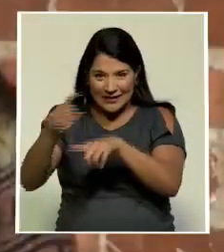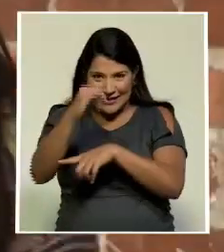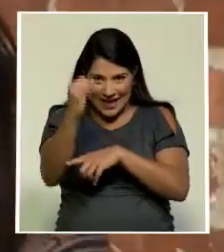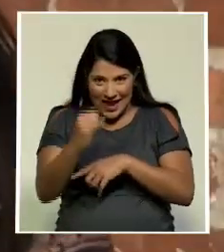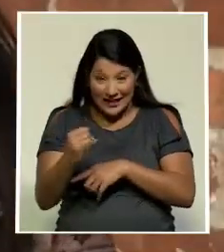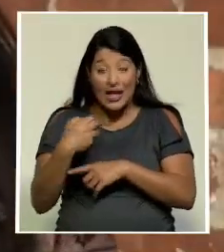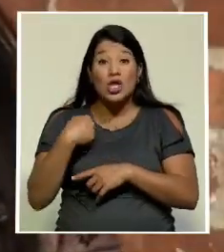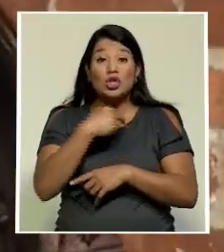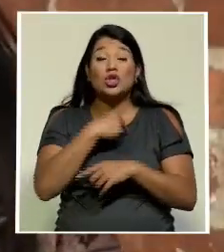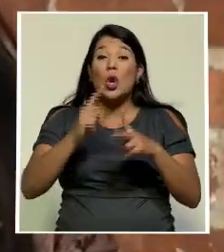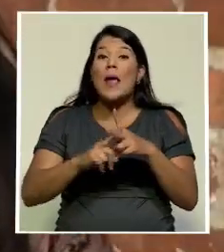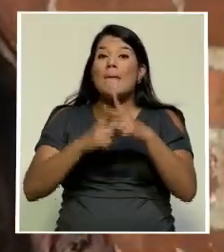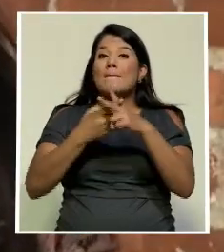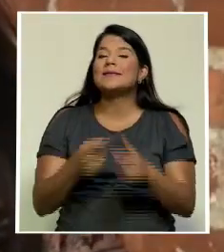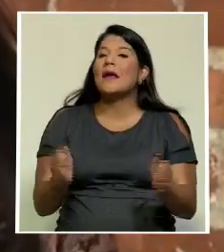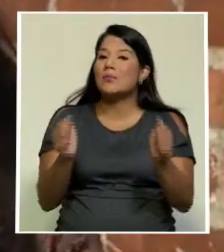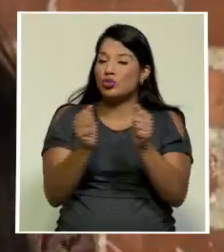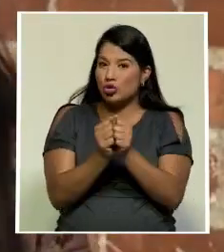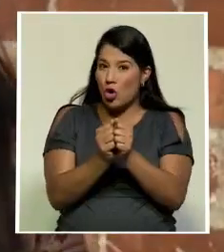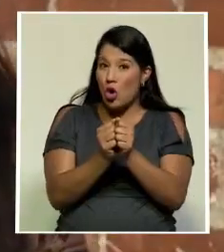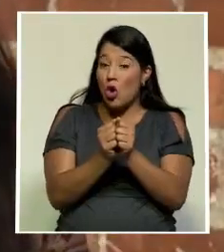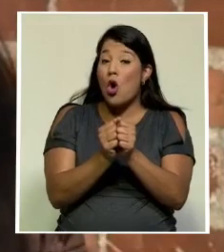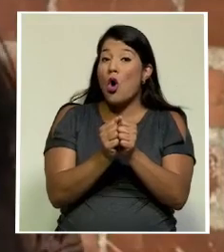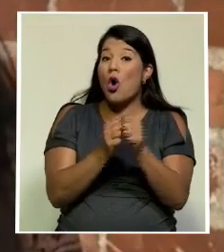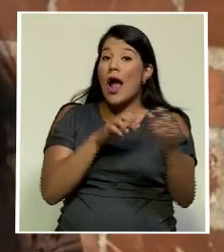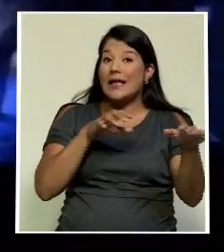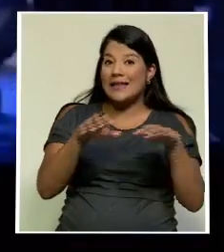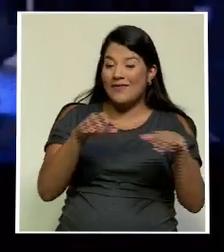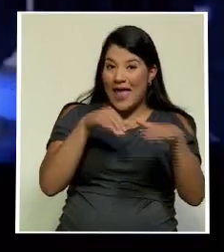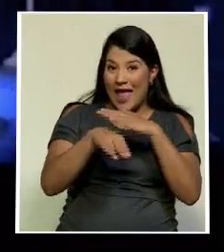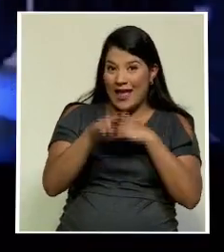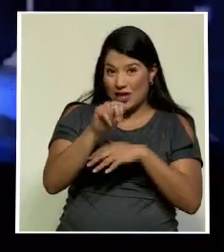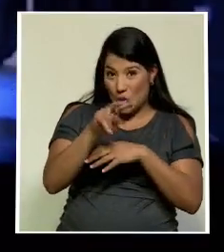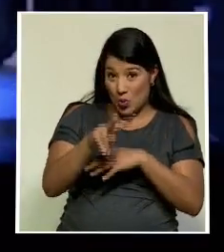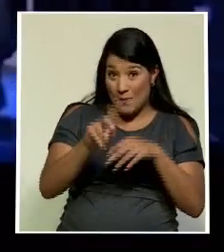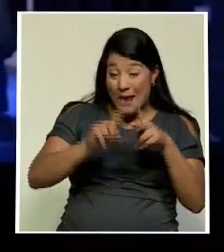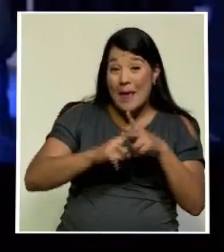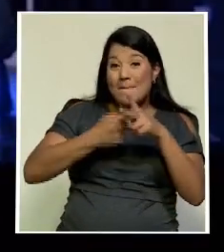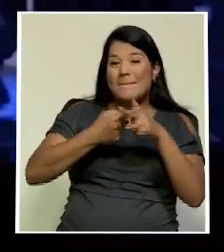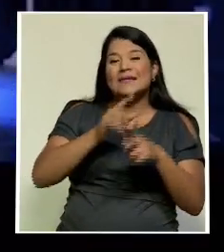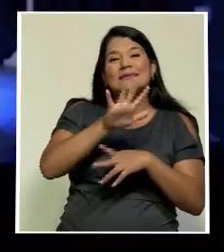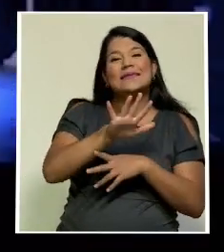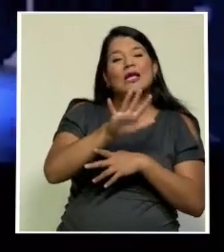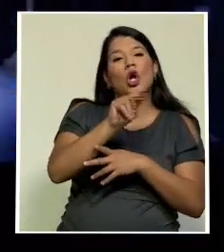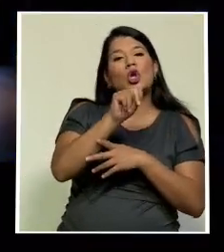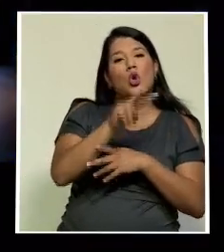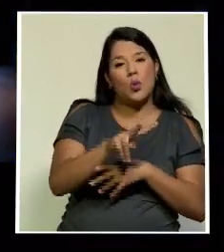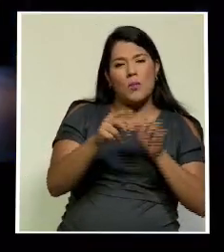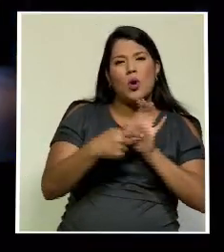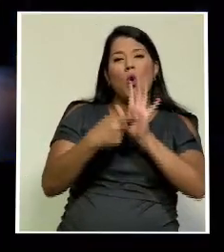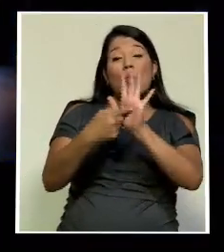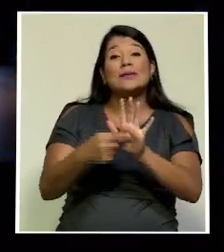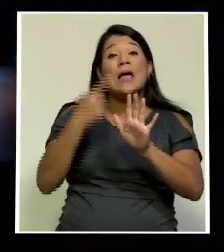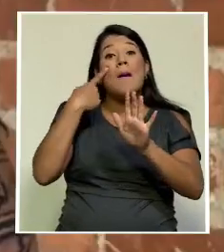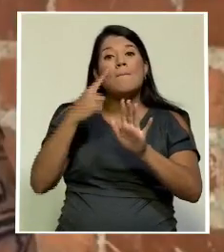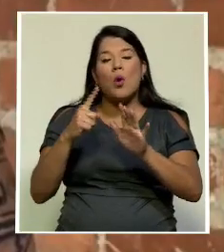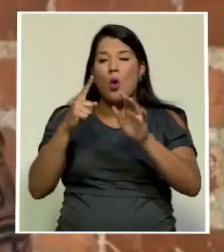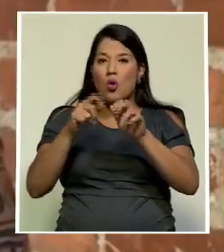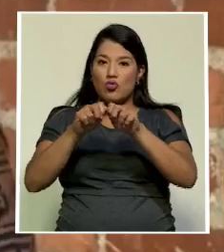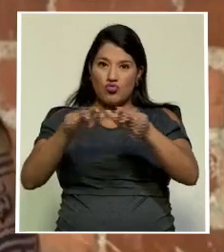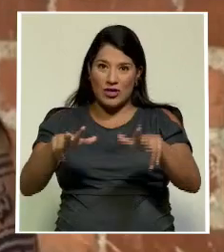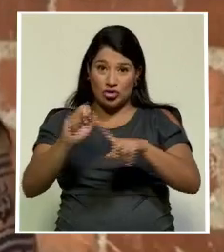Empezamos con una programación en el mes de noviembre, empieza el 5 de noviembre y se va a transmitir de forma virtual por las redes